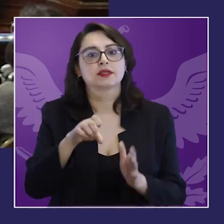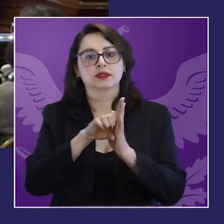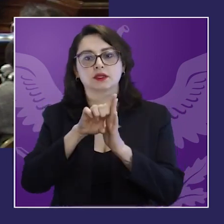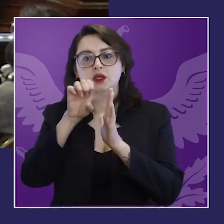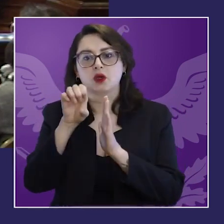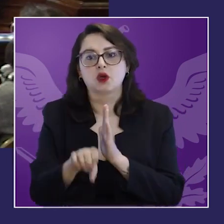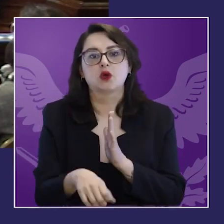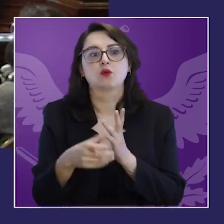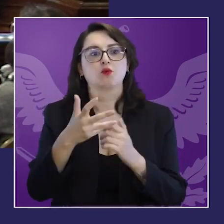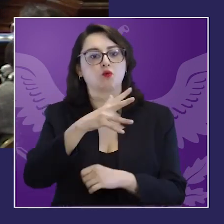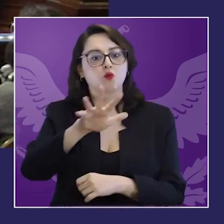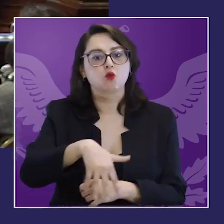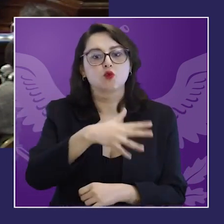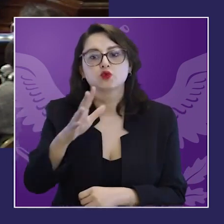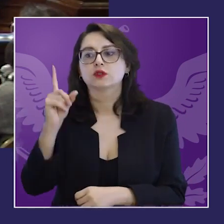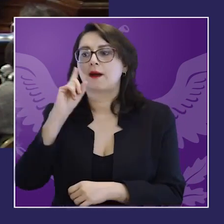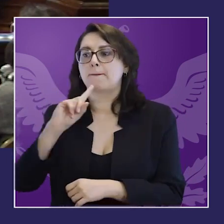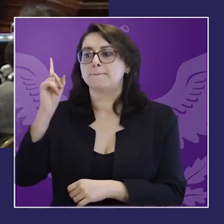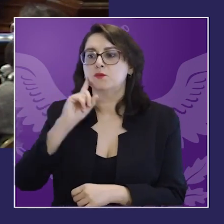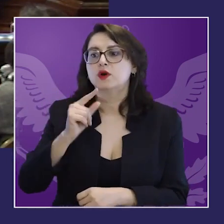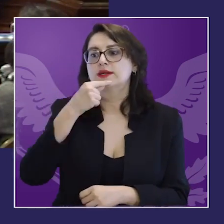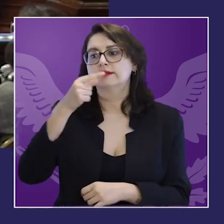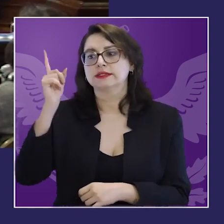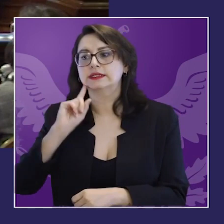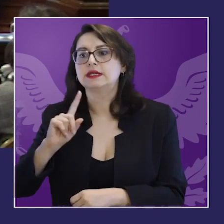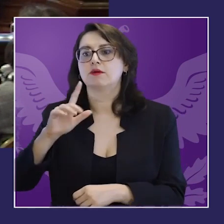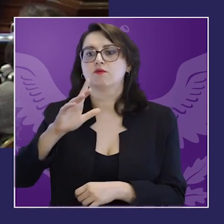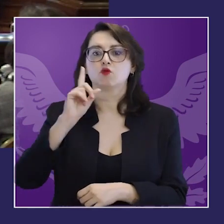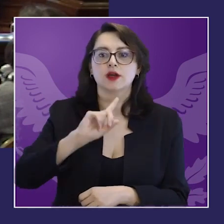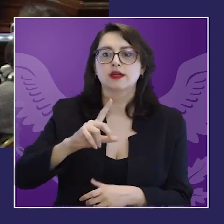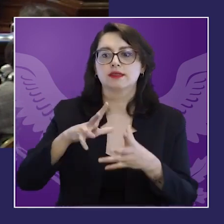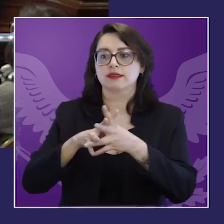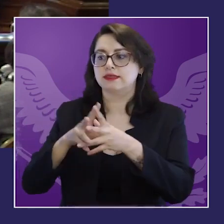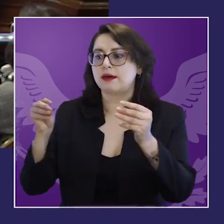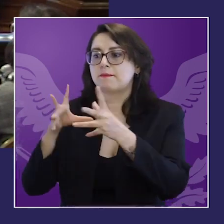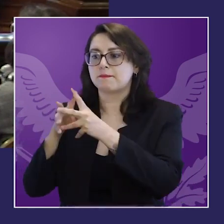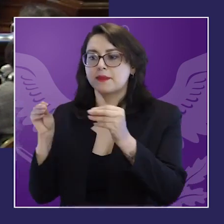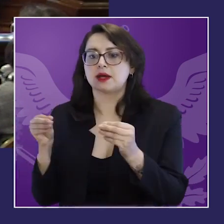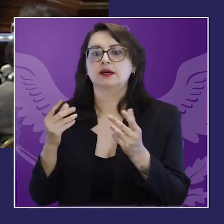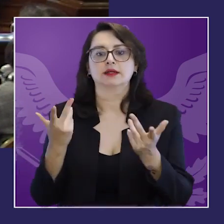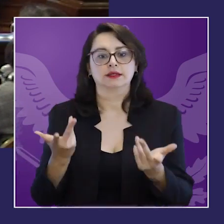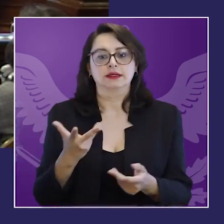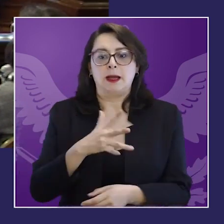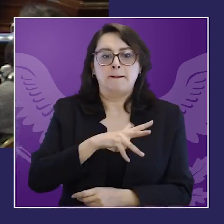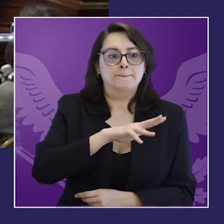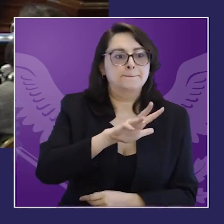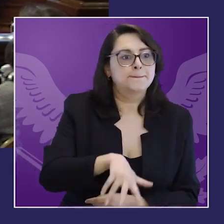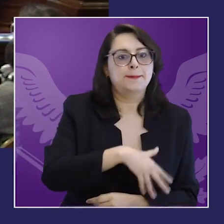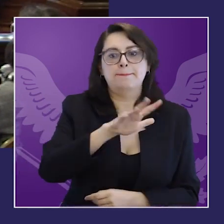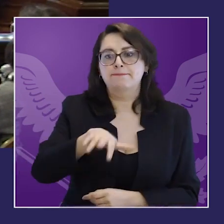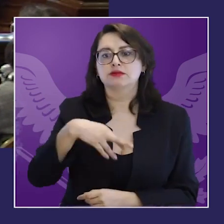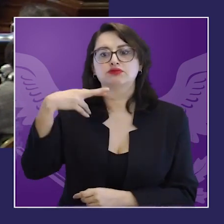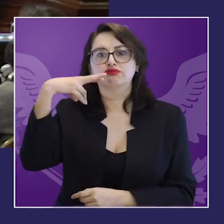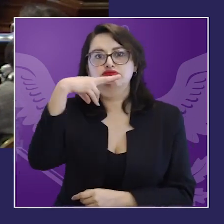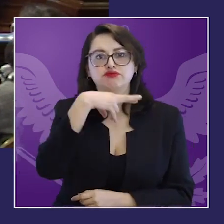específicas, como por ejemplo el desarrollo e implementación de mecanismos de búsqueda de mujeres y niñas desaparecidas, a efectos